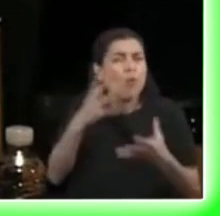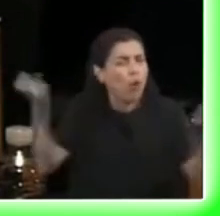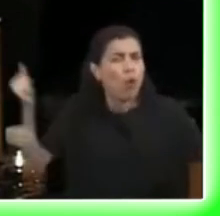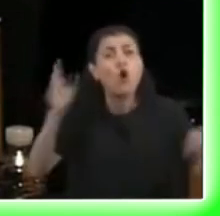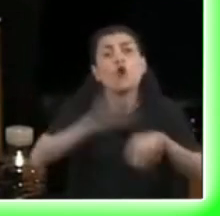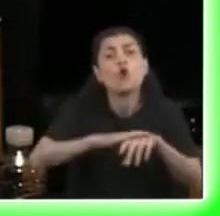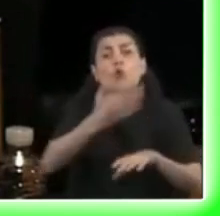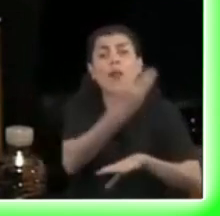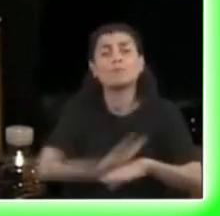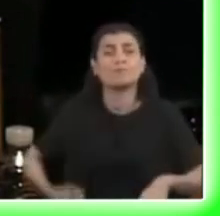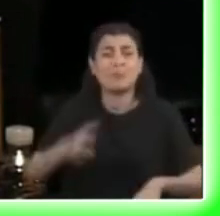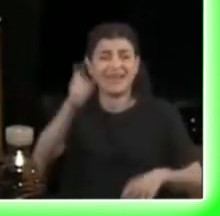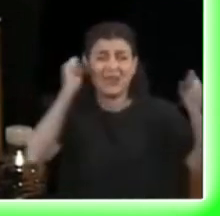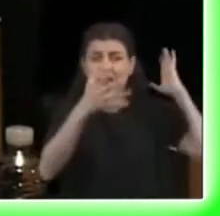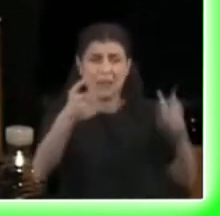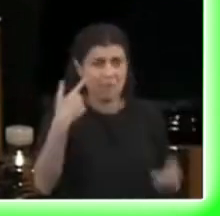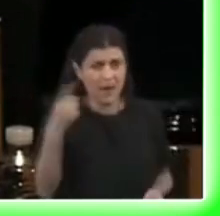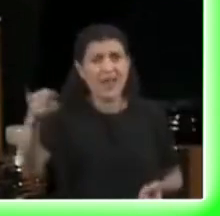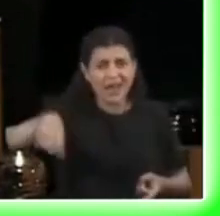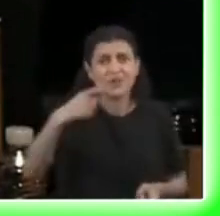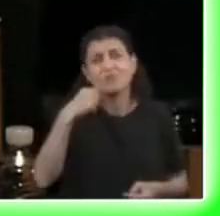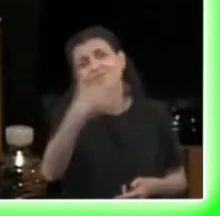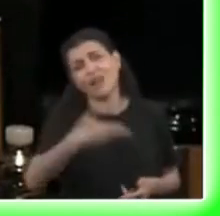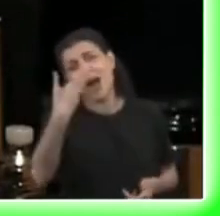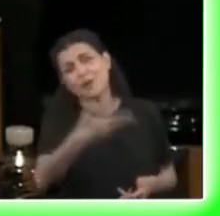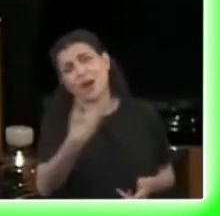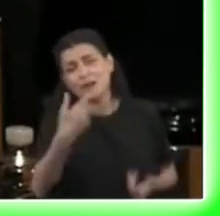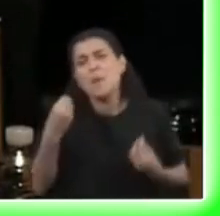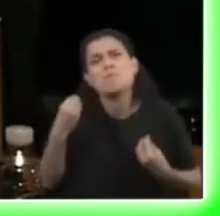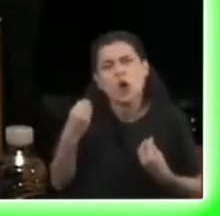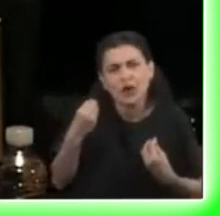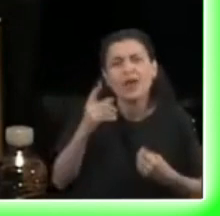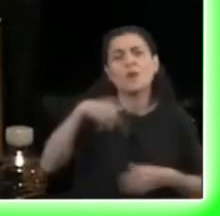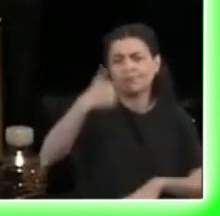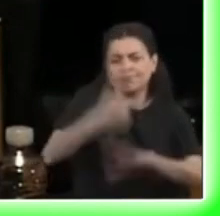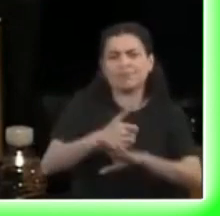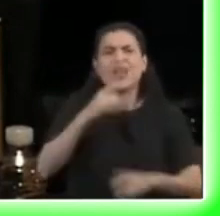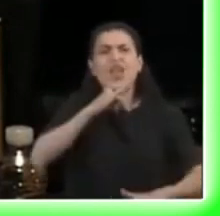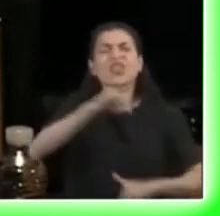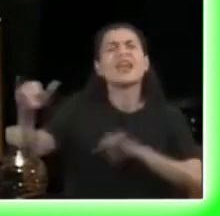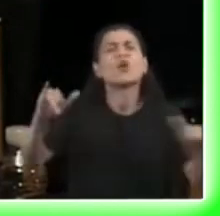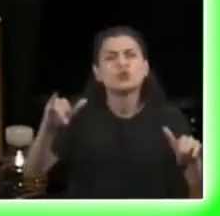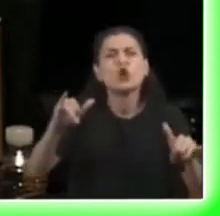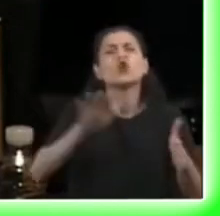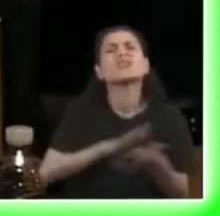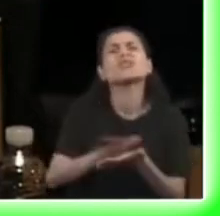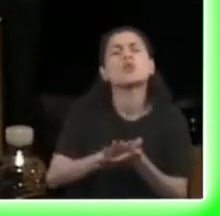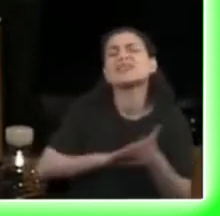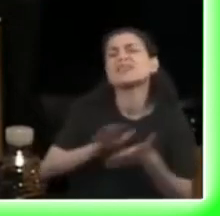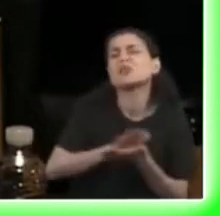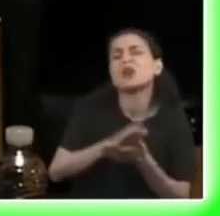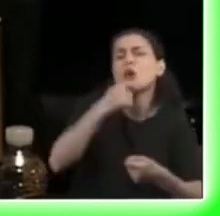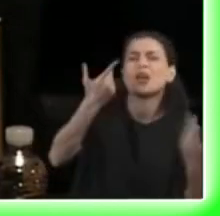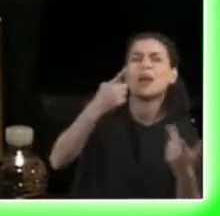qué lo dicen? Porque nosotros nos animamos a denunciar abiertamente las relaciones carnales desde hace años, hoy